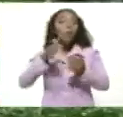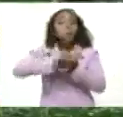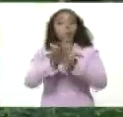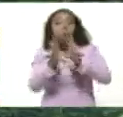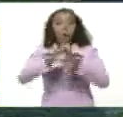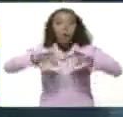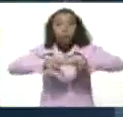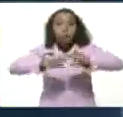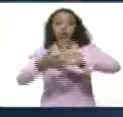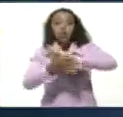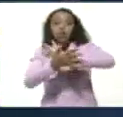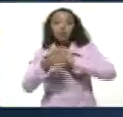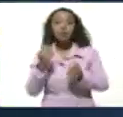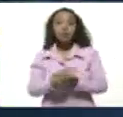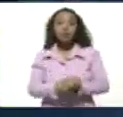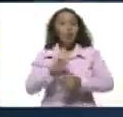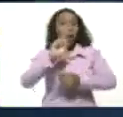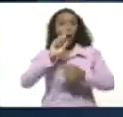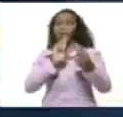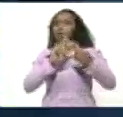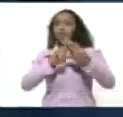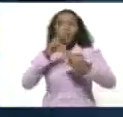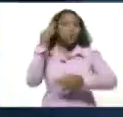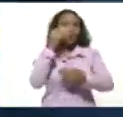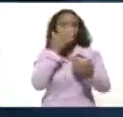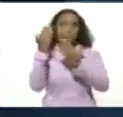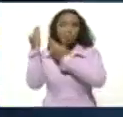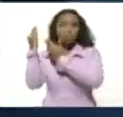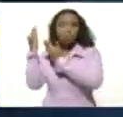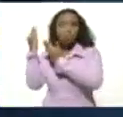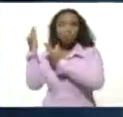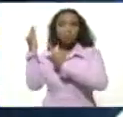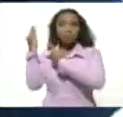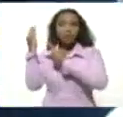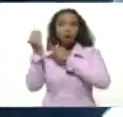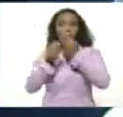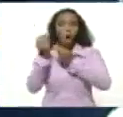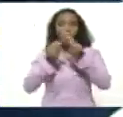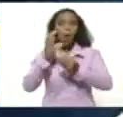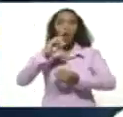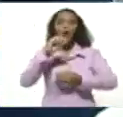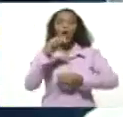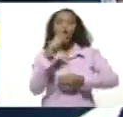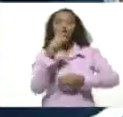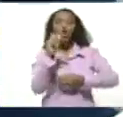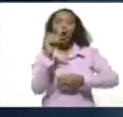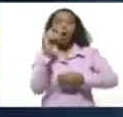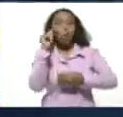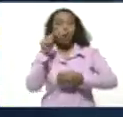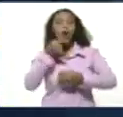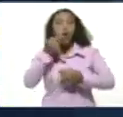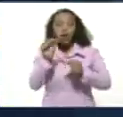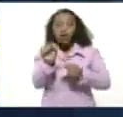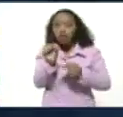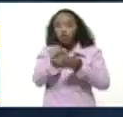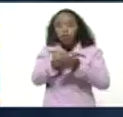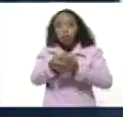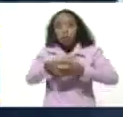a Alexi y Magali. Magali y Alexi, no conocía la semilla del onoto. ¿Ves?